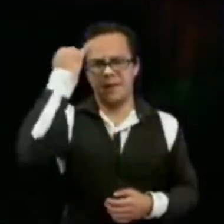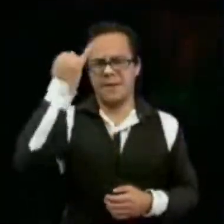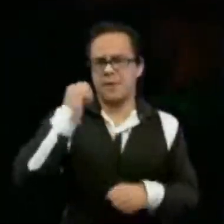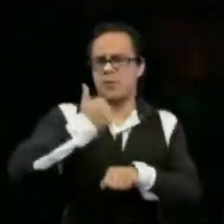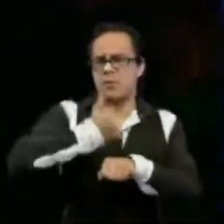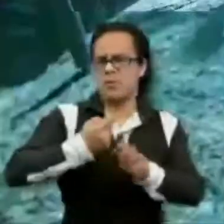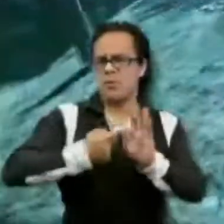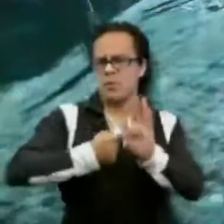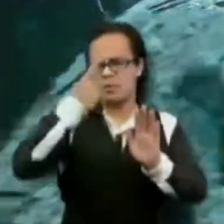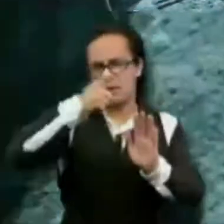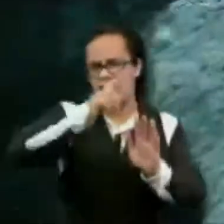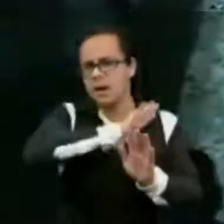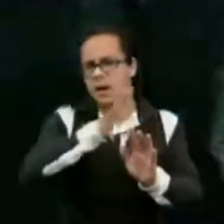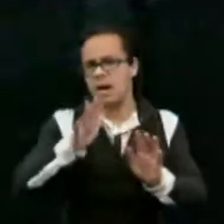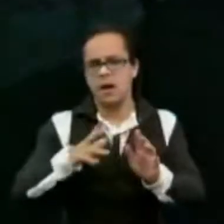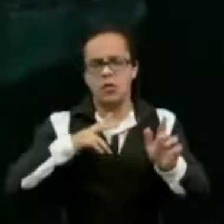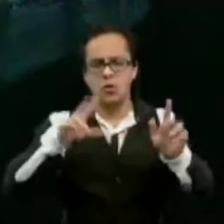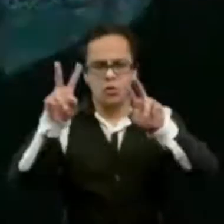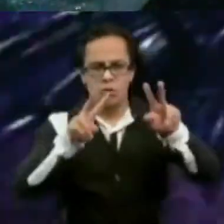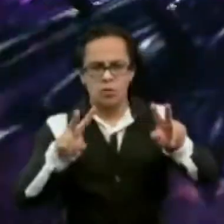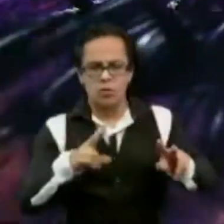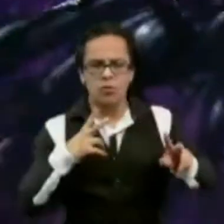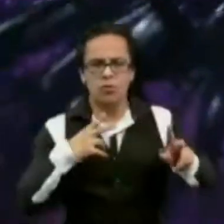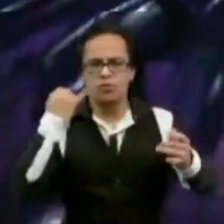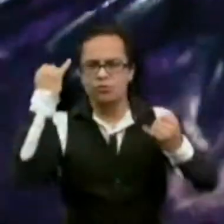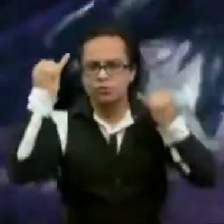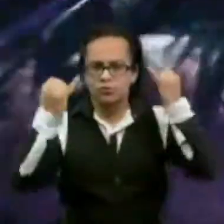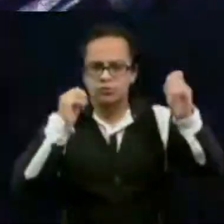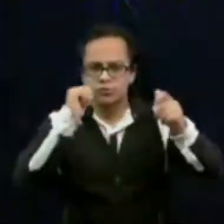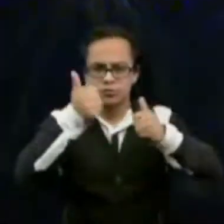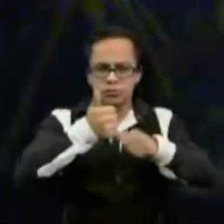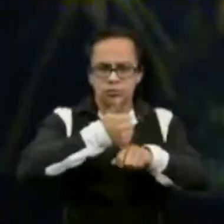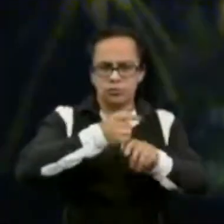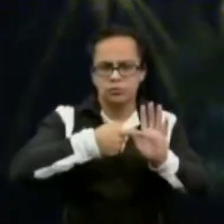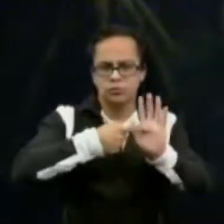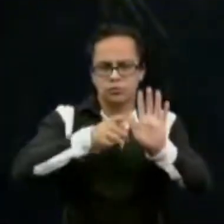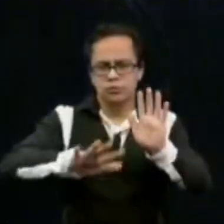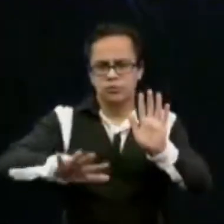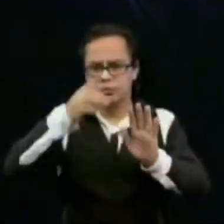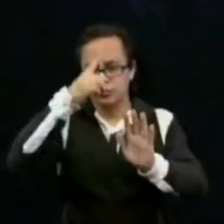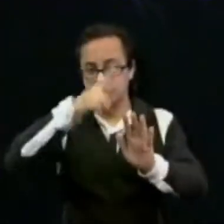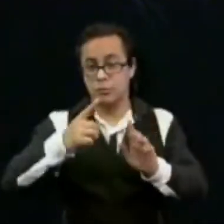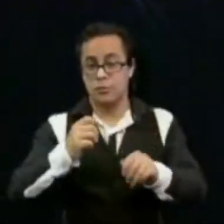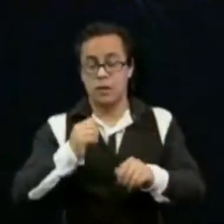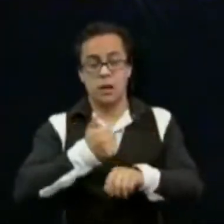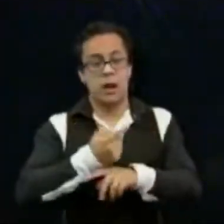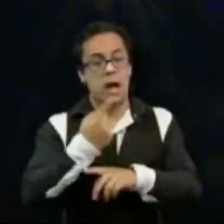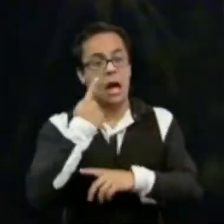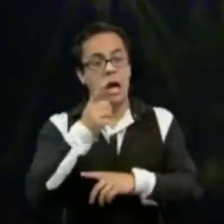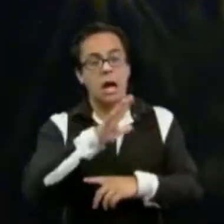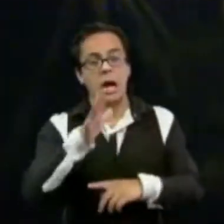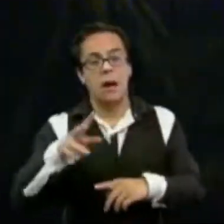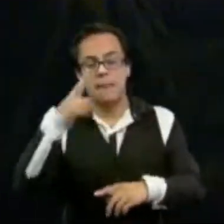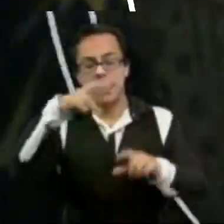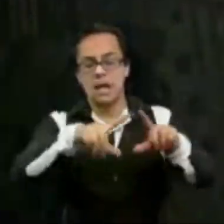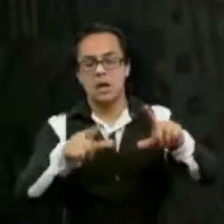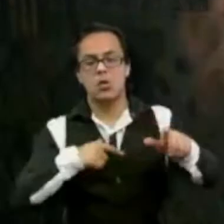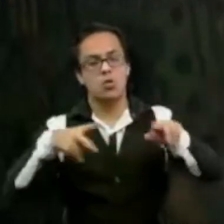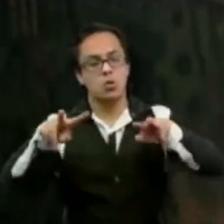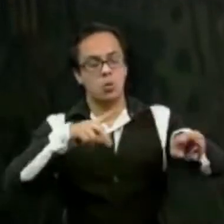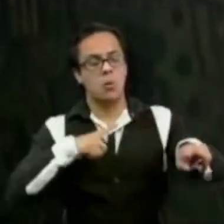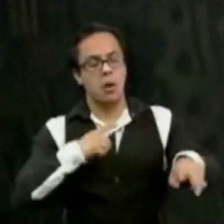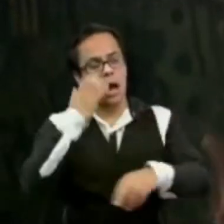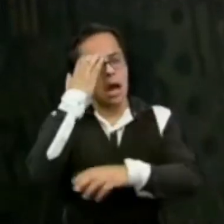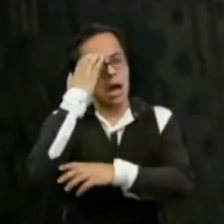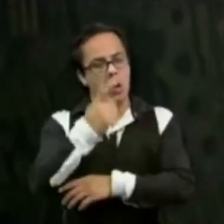buscando cultura en otros lugares, mitología y andar investigando, pues tratar de traer esto a la vida para que los propios mexicanos veamos la